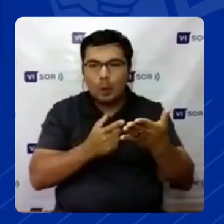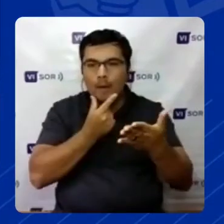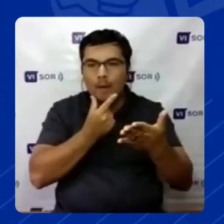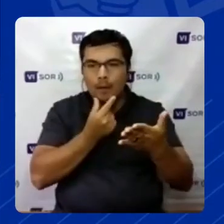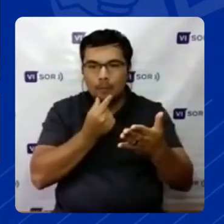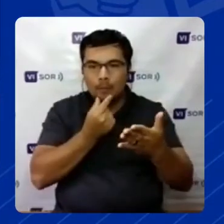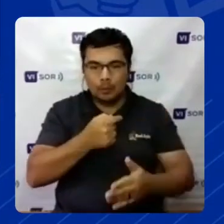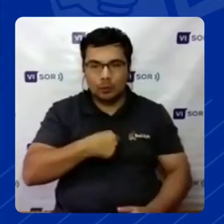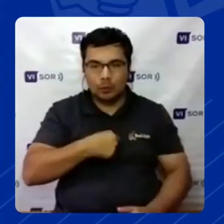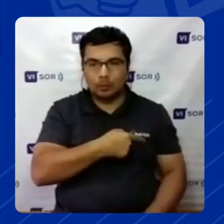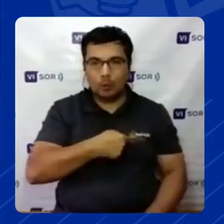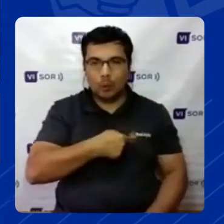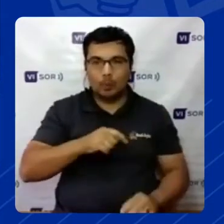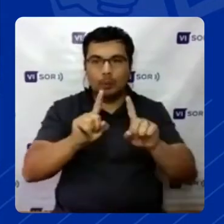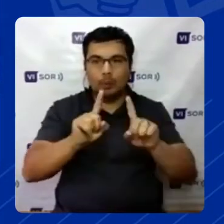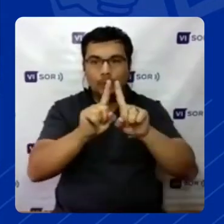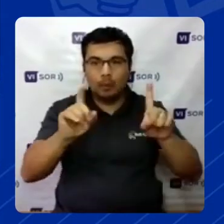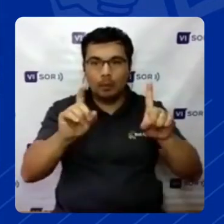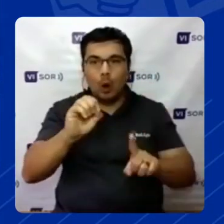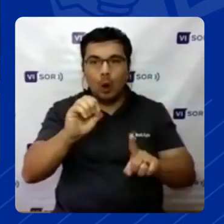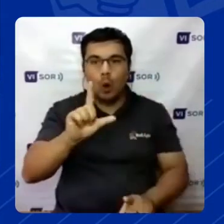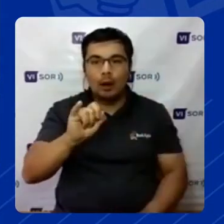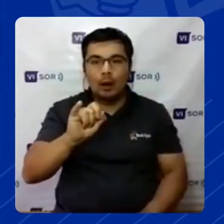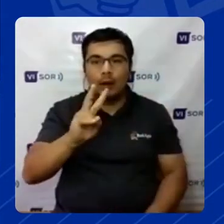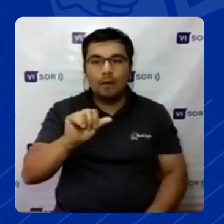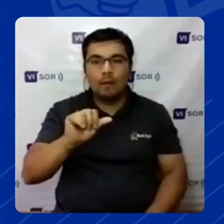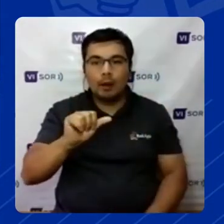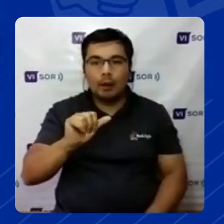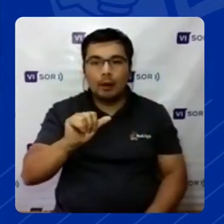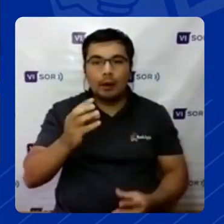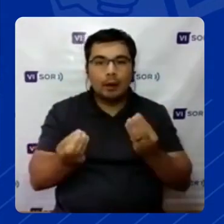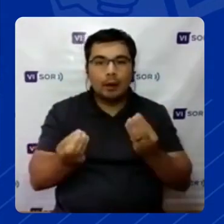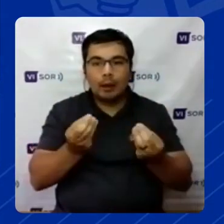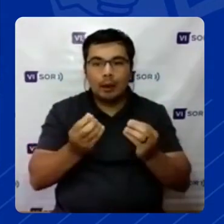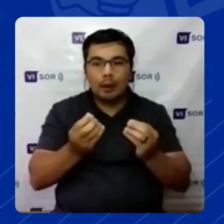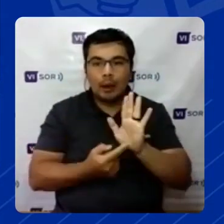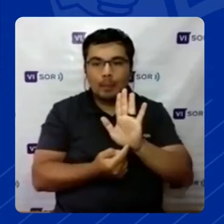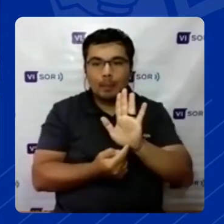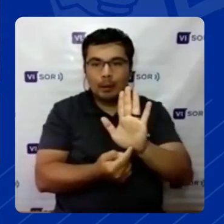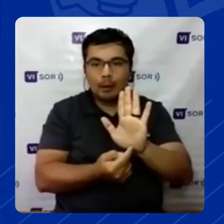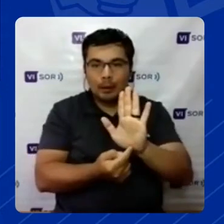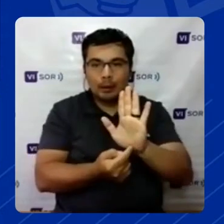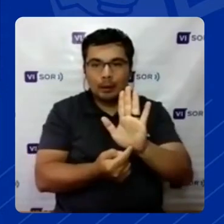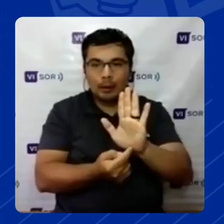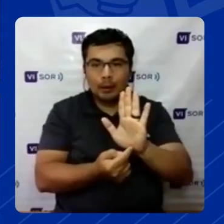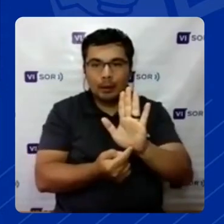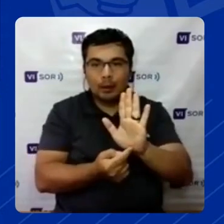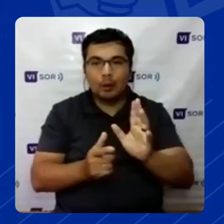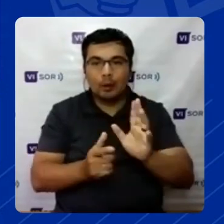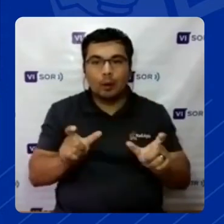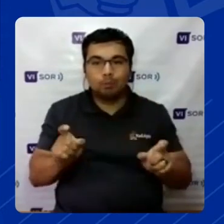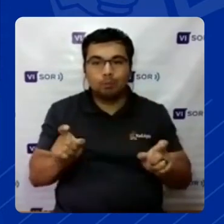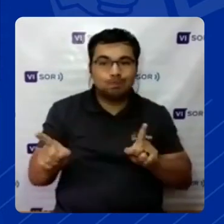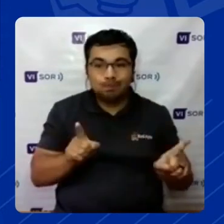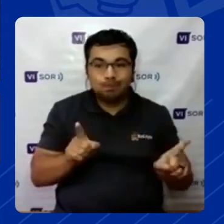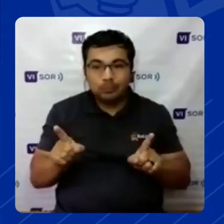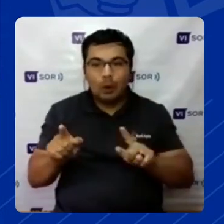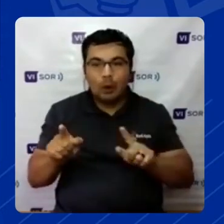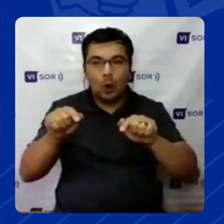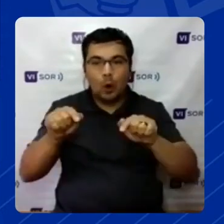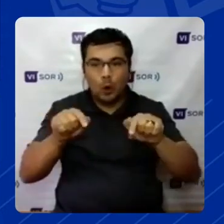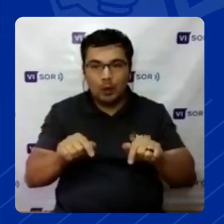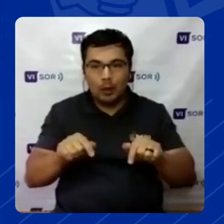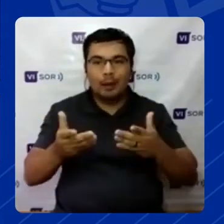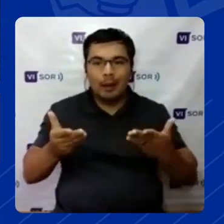soy Olivia Gress y estaré presentando y moderando el día de hoy. Este webinar se